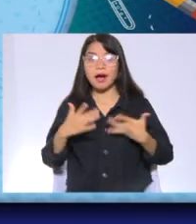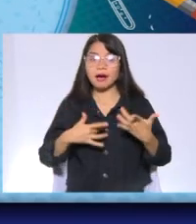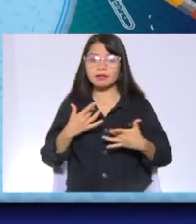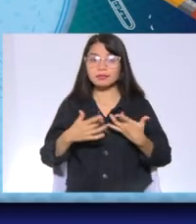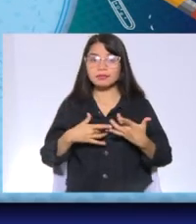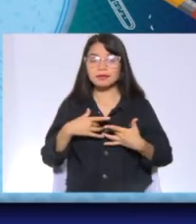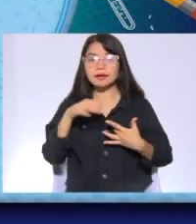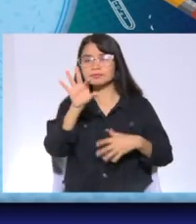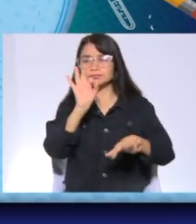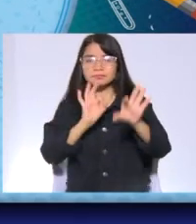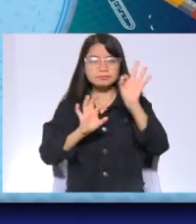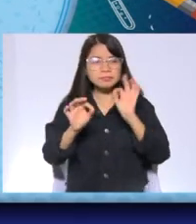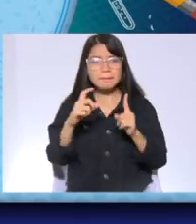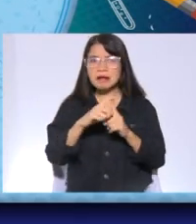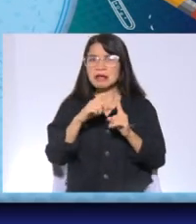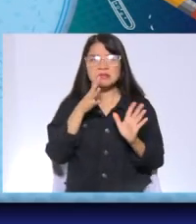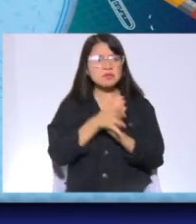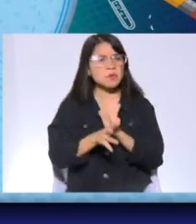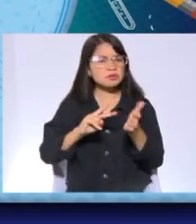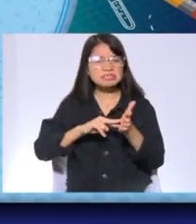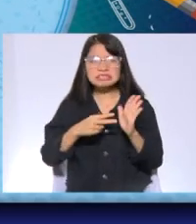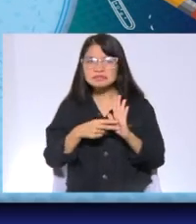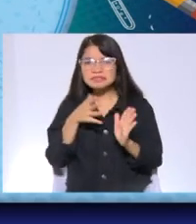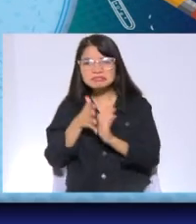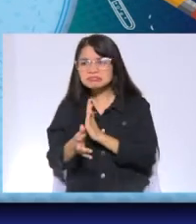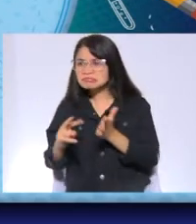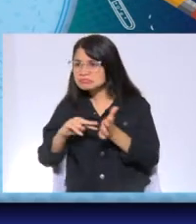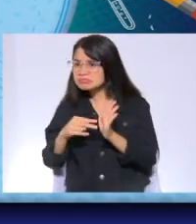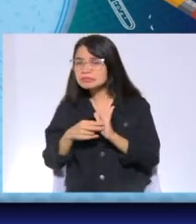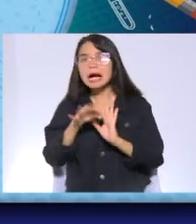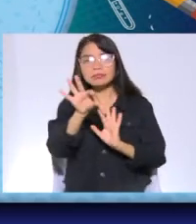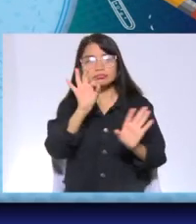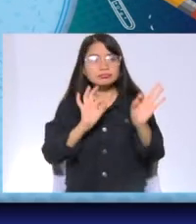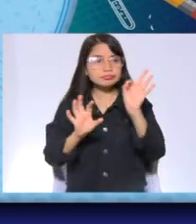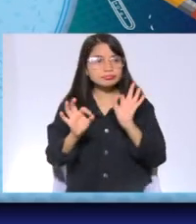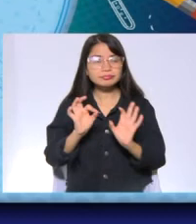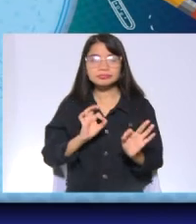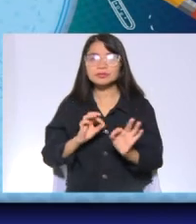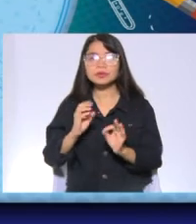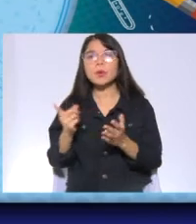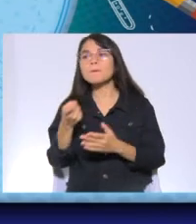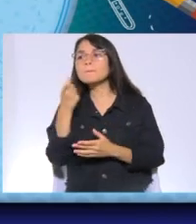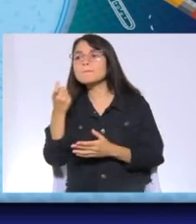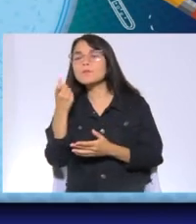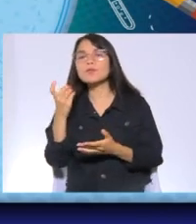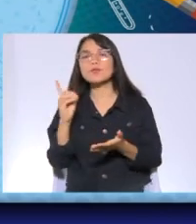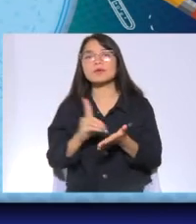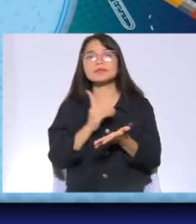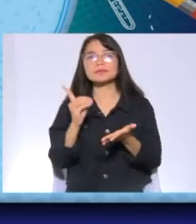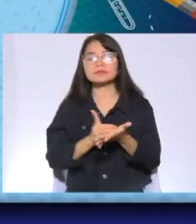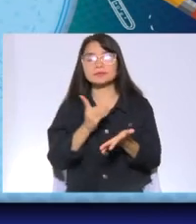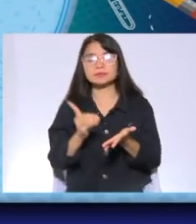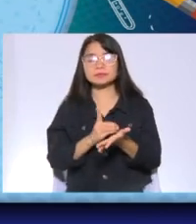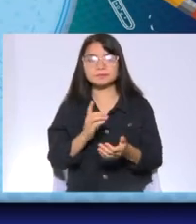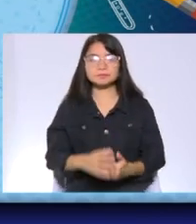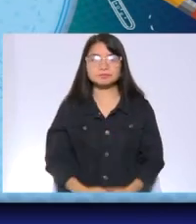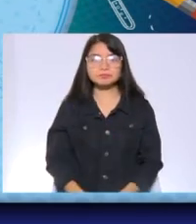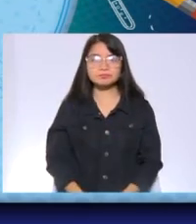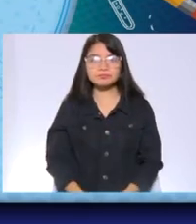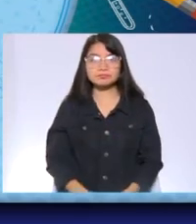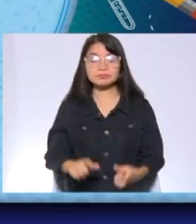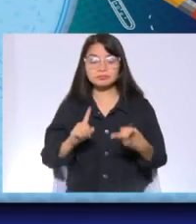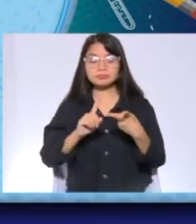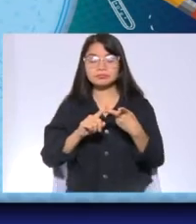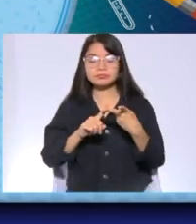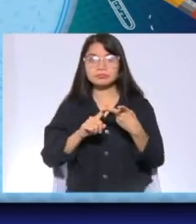desconocidas para ti. Recuerda que para eso, ¿verdad? Tenemos una herramienta que es el diccionario. Y elabore un texto expositivo donde explique por qué el texto tiene